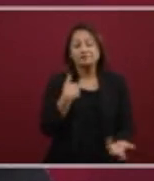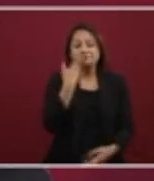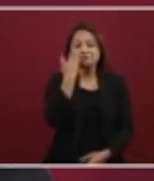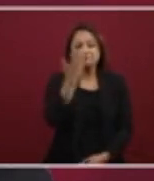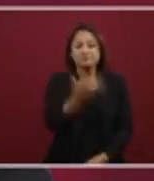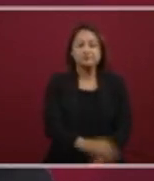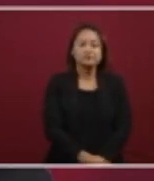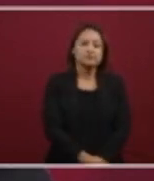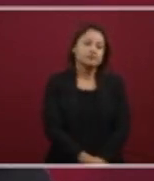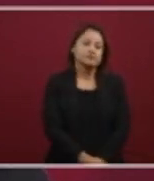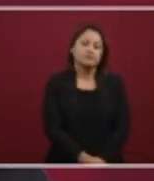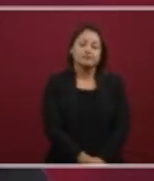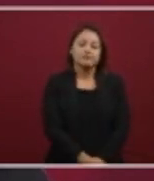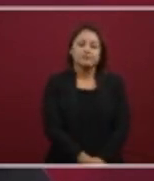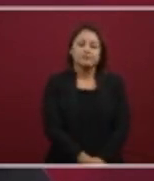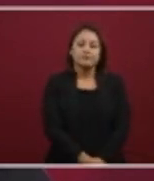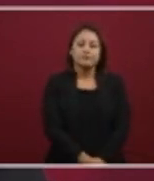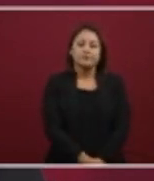falta de